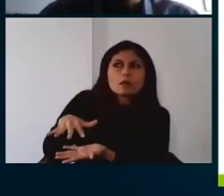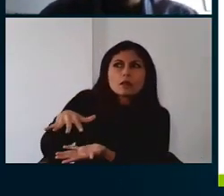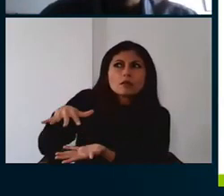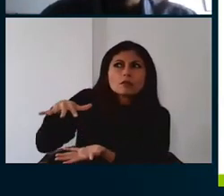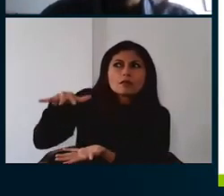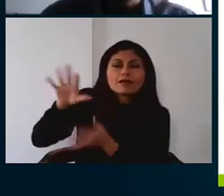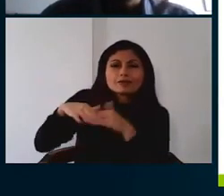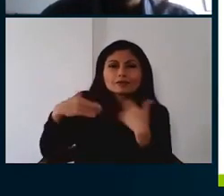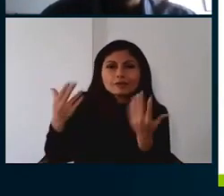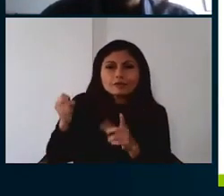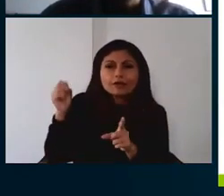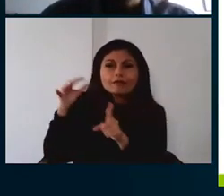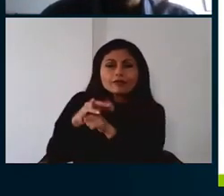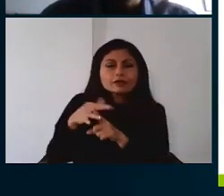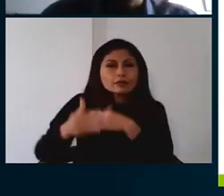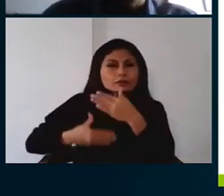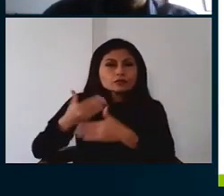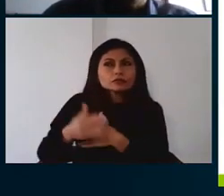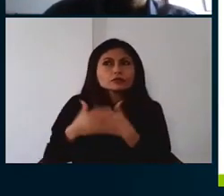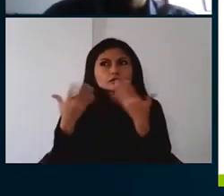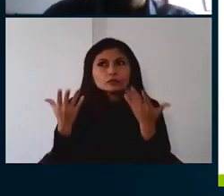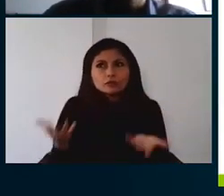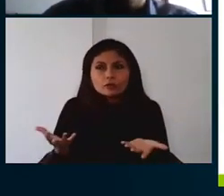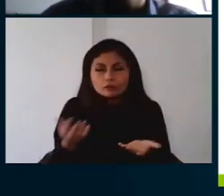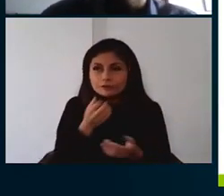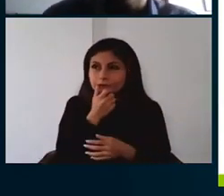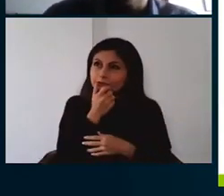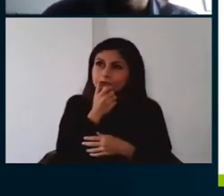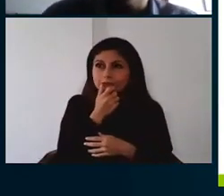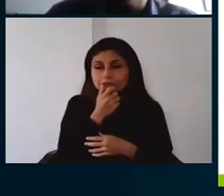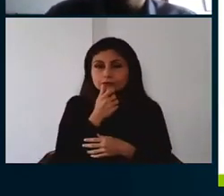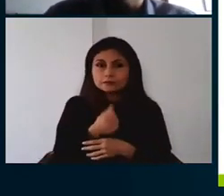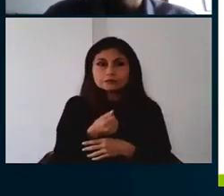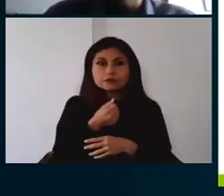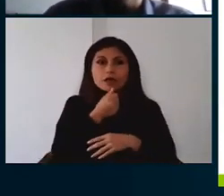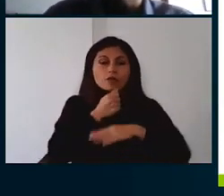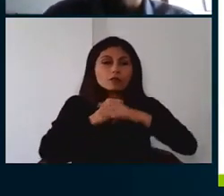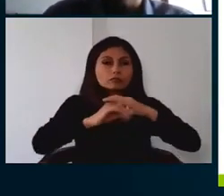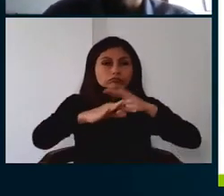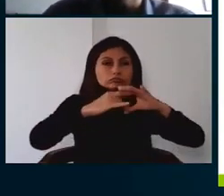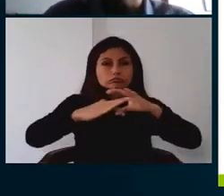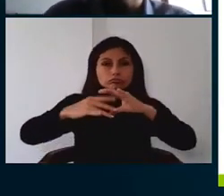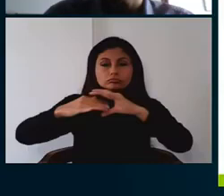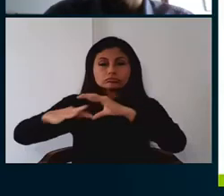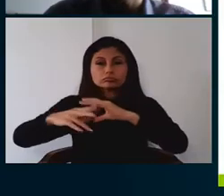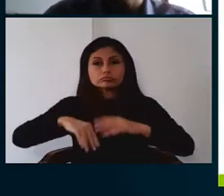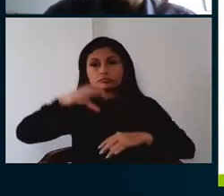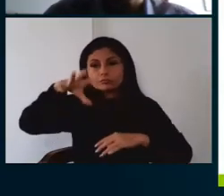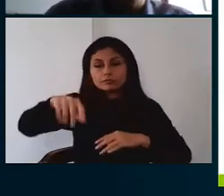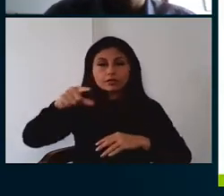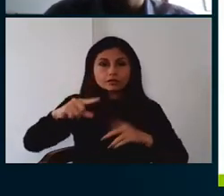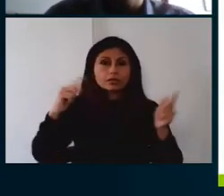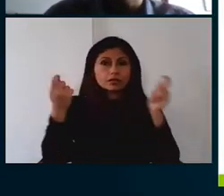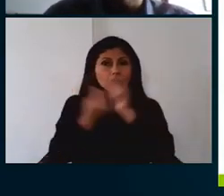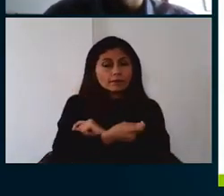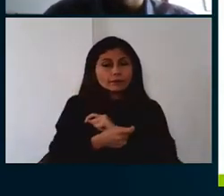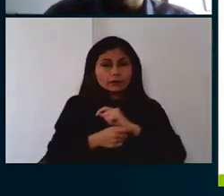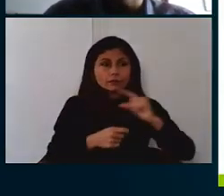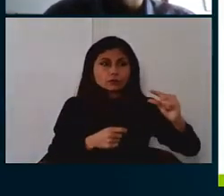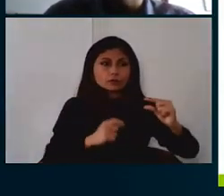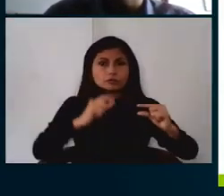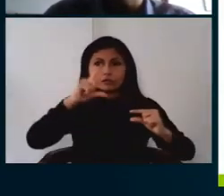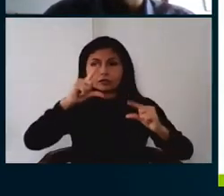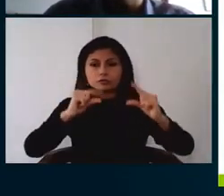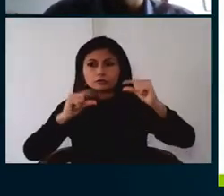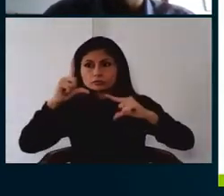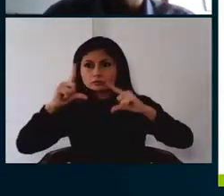va a afectar la eficiencia del proceso? Va a hacer que la distribución de flujos a lo largo de la planta varíe de forma dinámica únicamente por ese